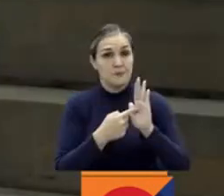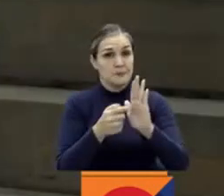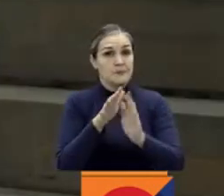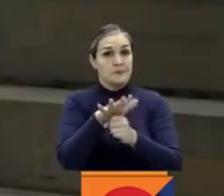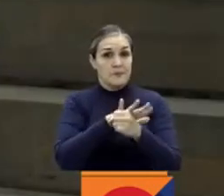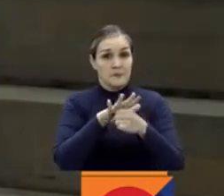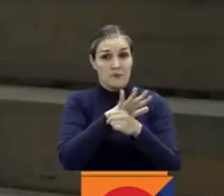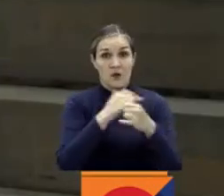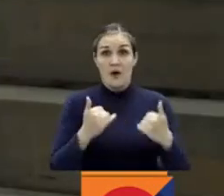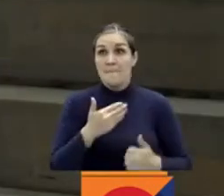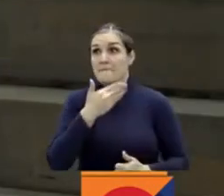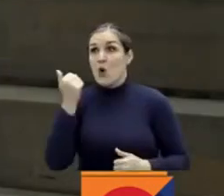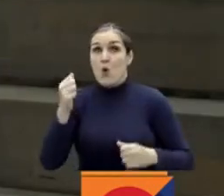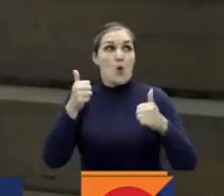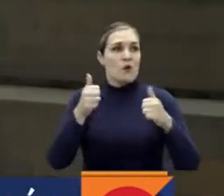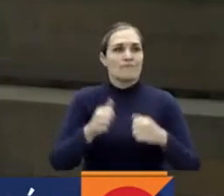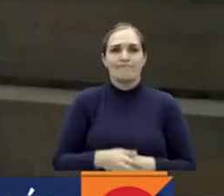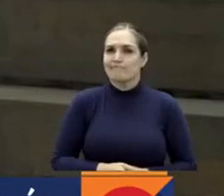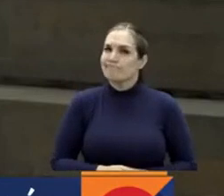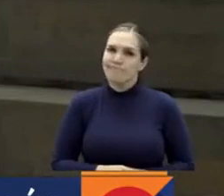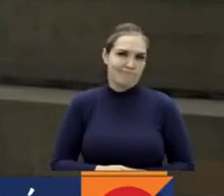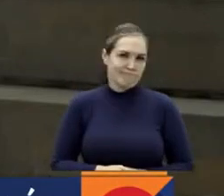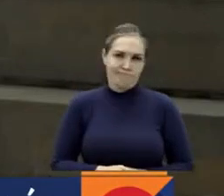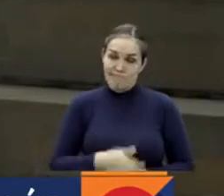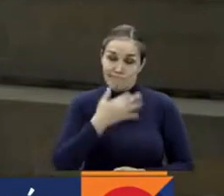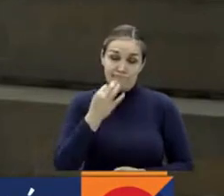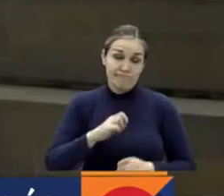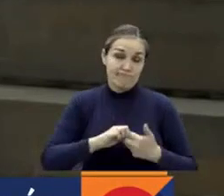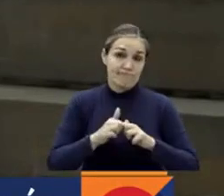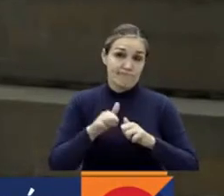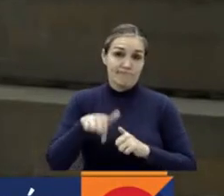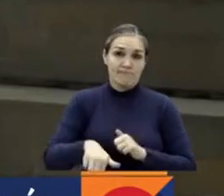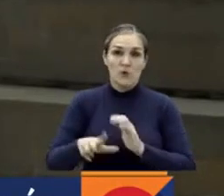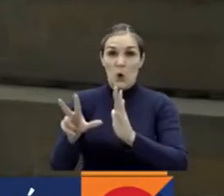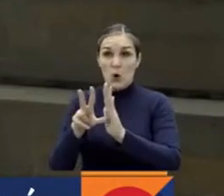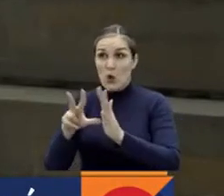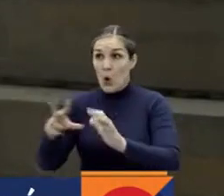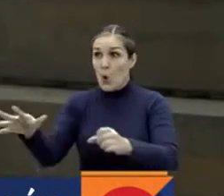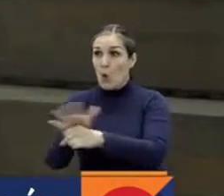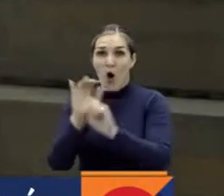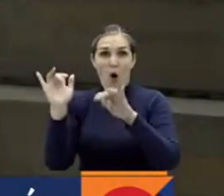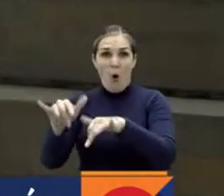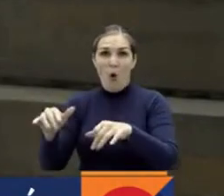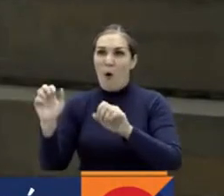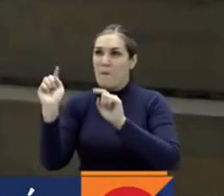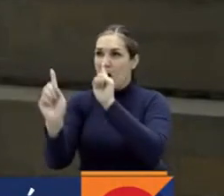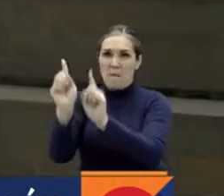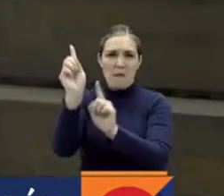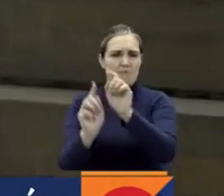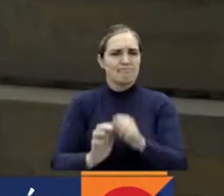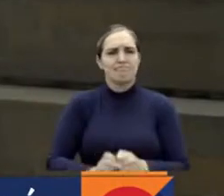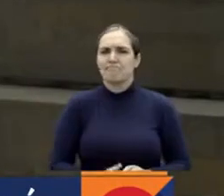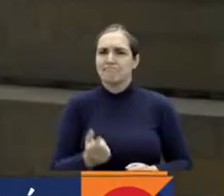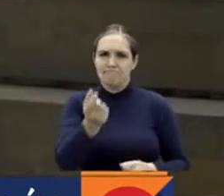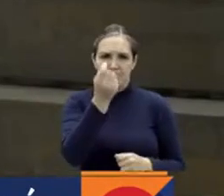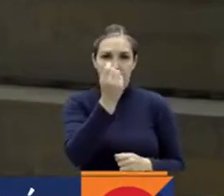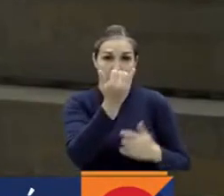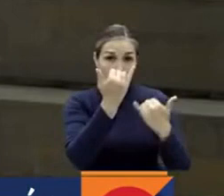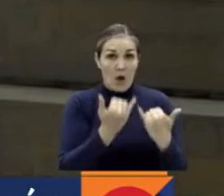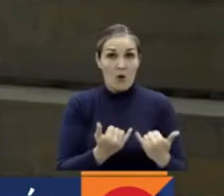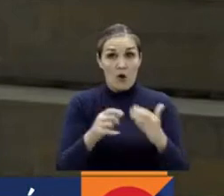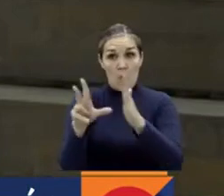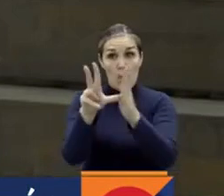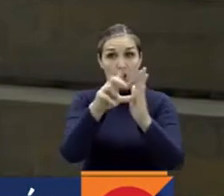situación pues no es la mejor aquí en el departamento de Antioquia en materia de ocupación hotelera en esta región del país. Pues el gremio